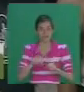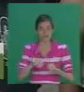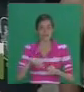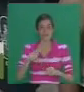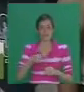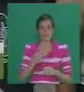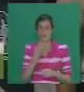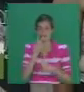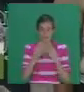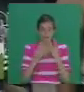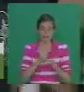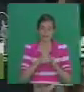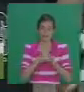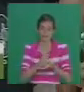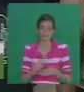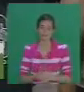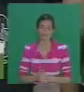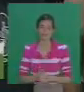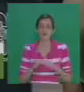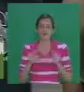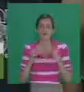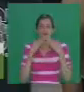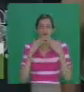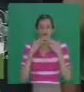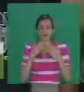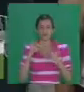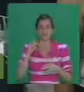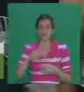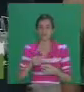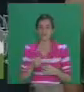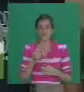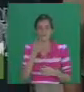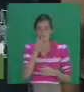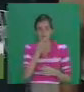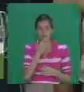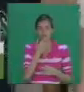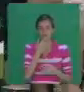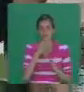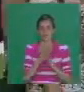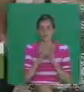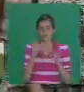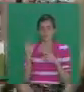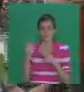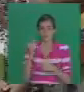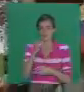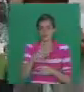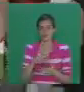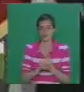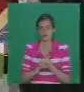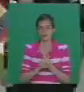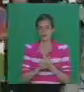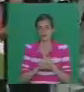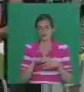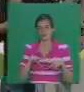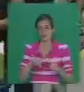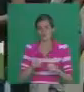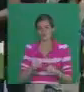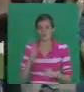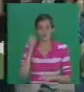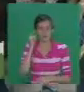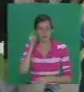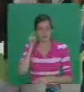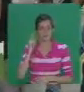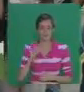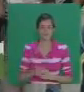se visitará a ustedes. Muchísimas gracias. También nos vamos a acercar a otra de las personas que han venido hoy a hacer el registro, una de las damas que ha